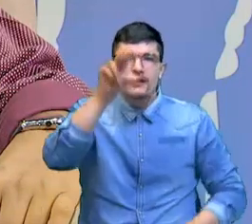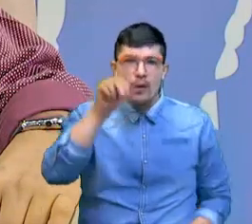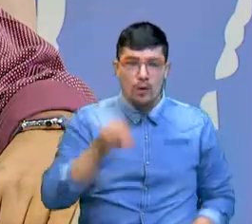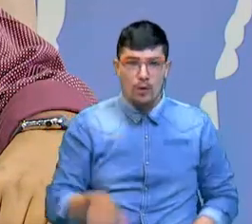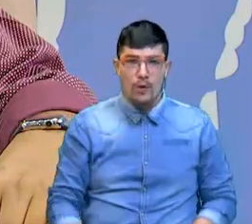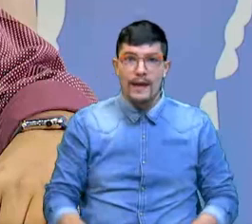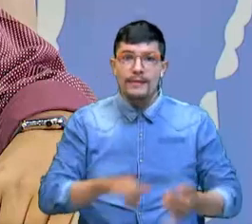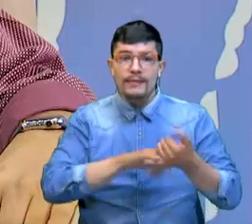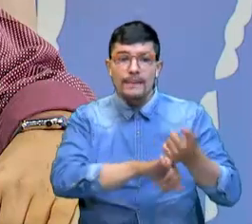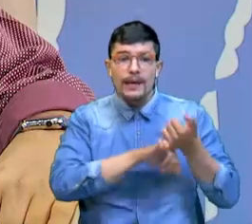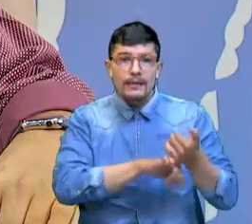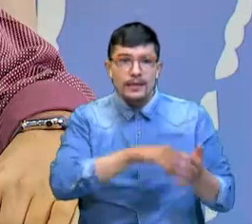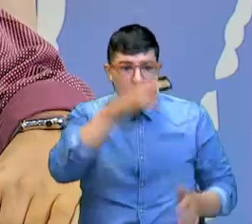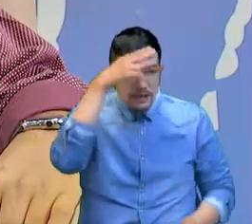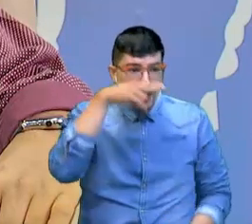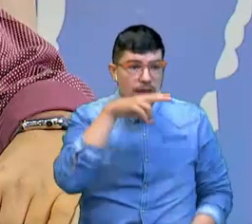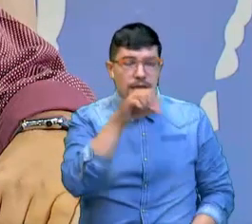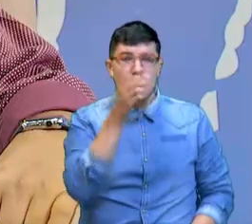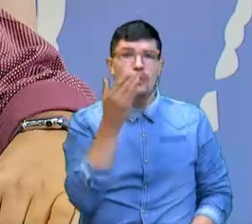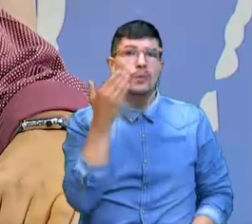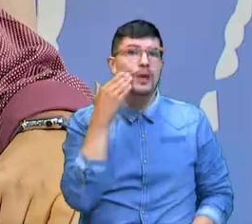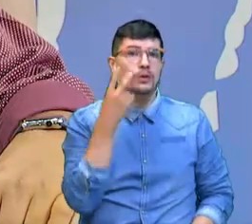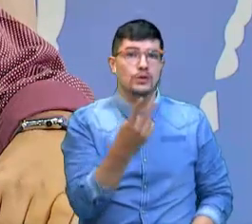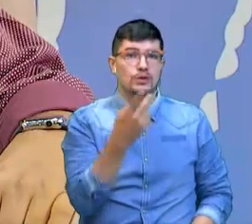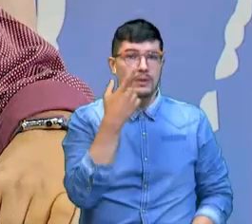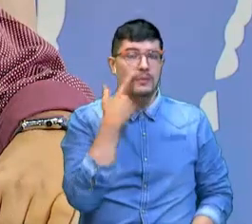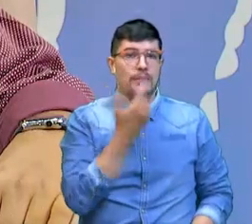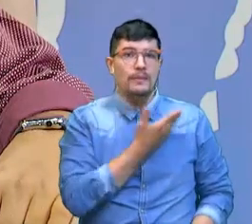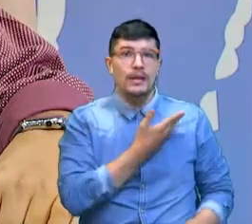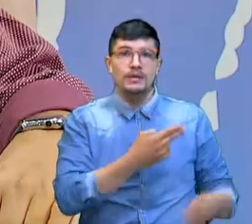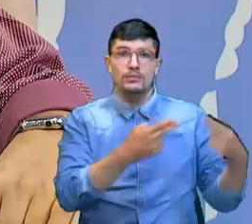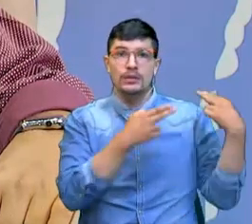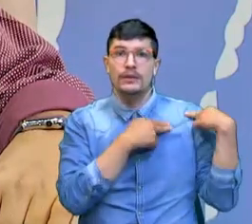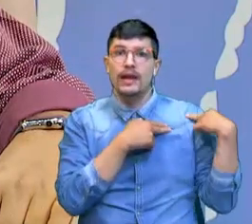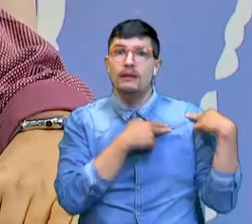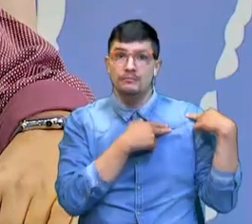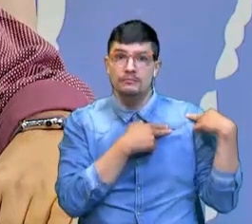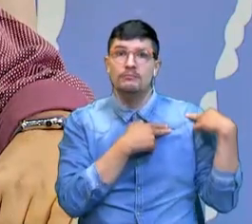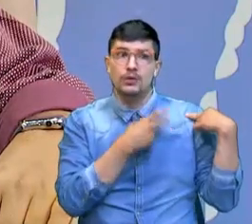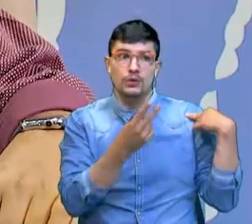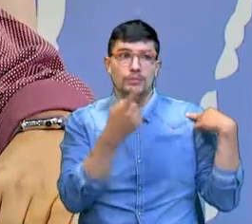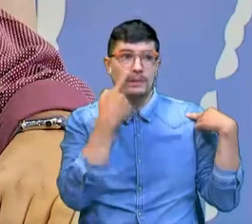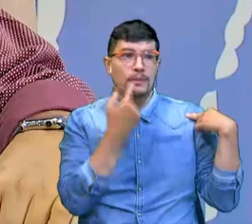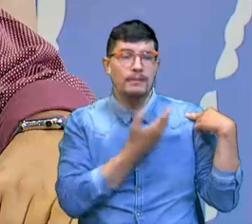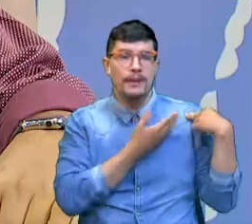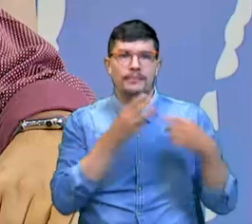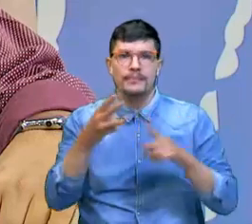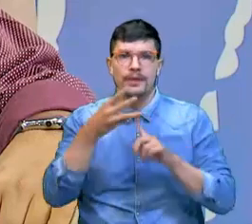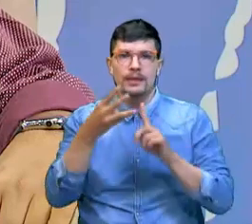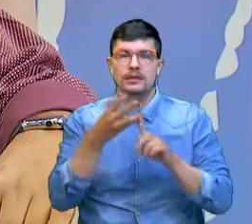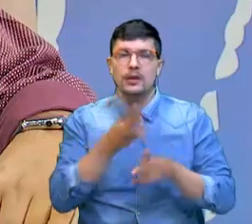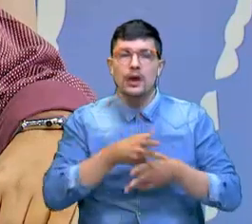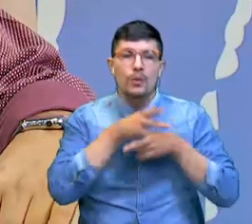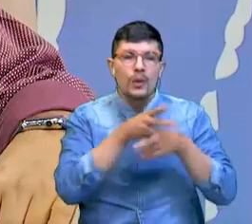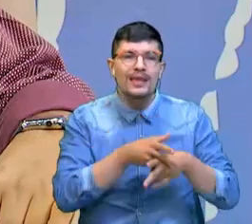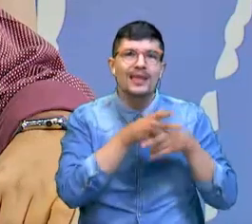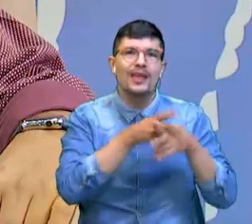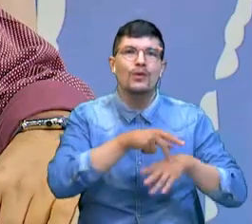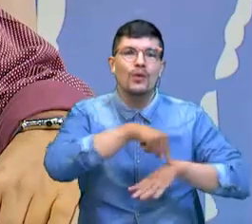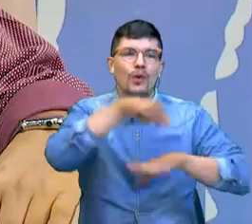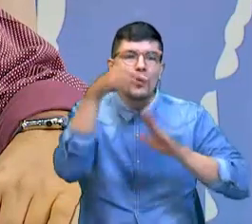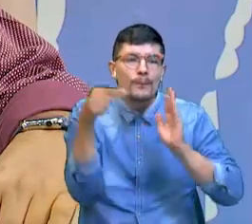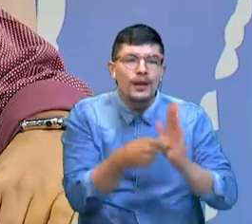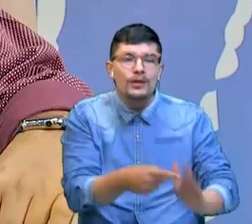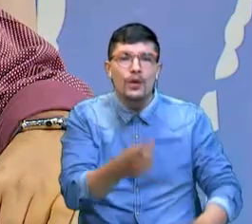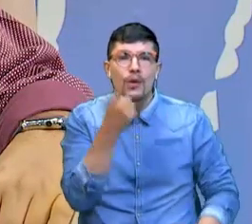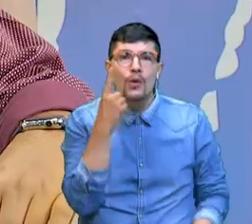La dependencia de un hijo cuando están sus dos padres es de los dos. Tercero, ¿el cuidado es absoluto de